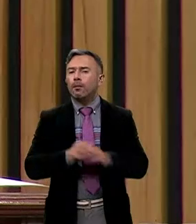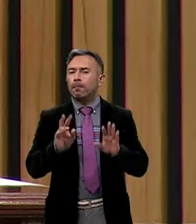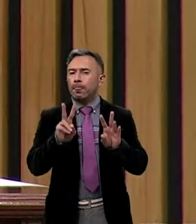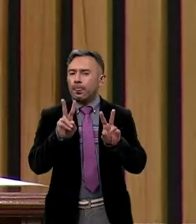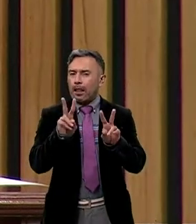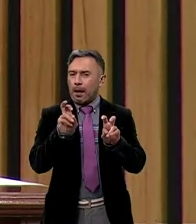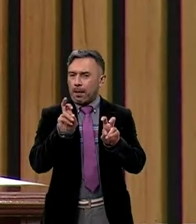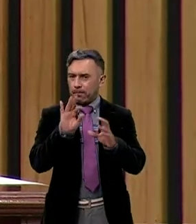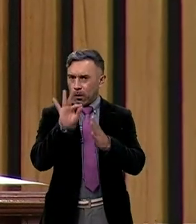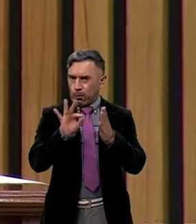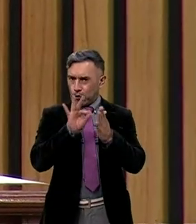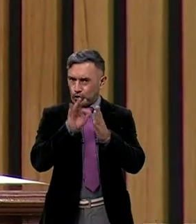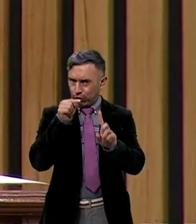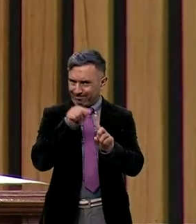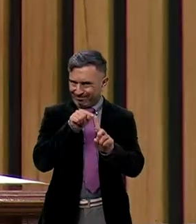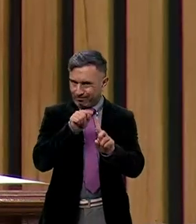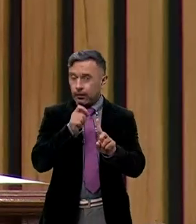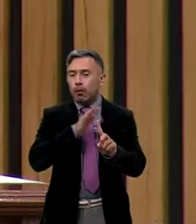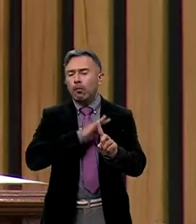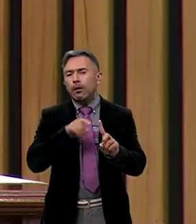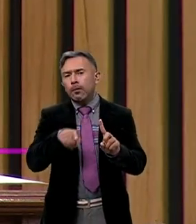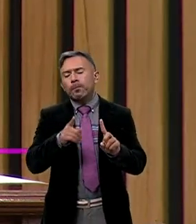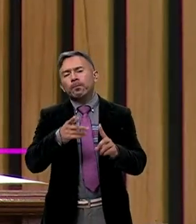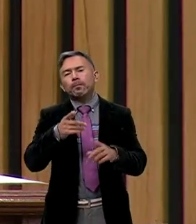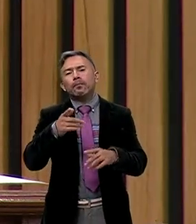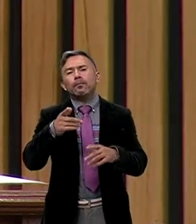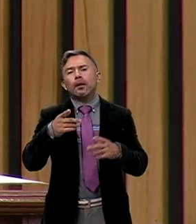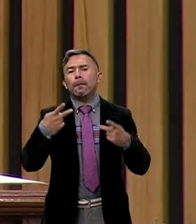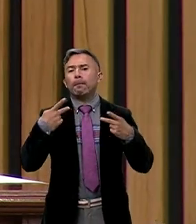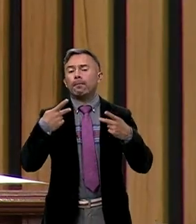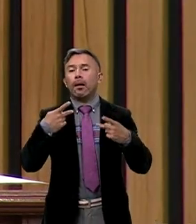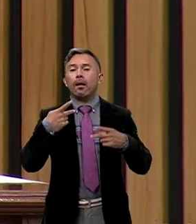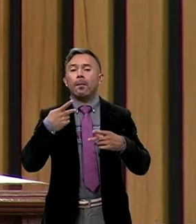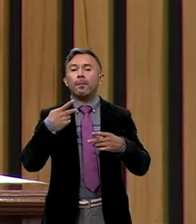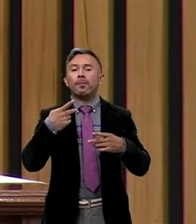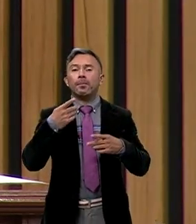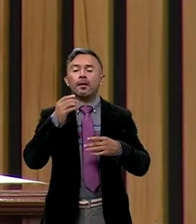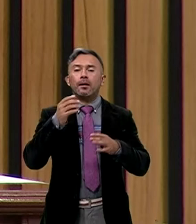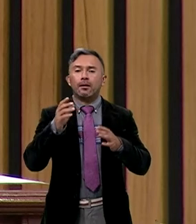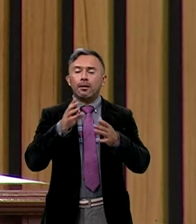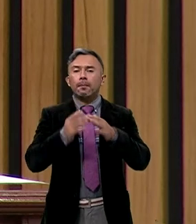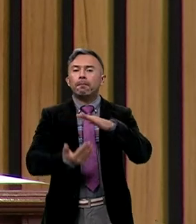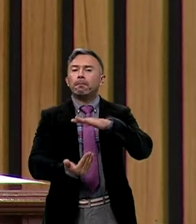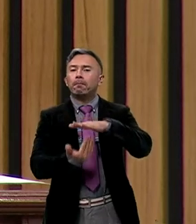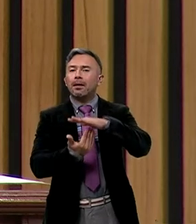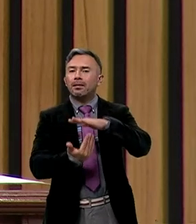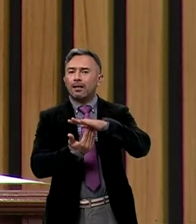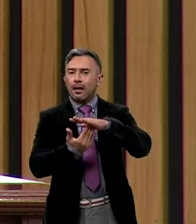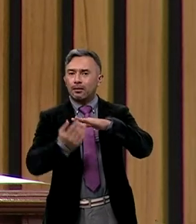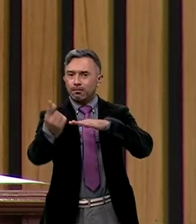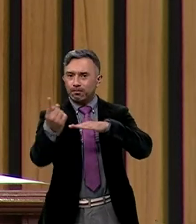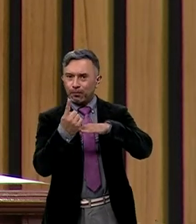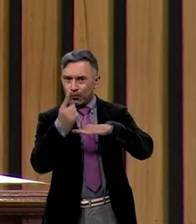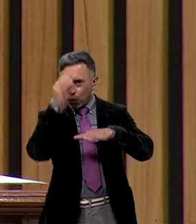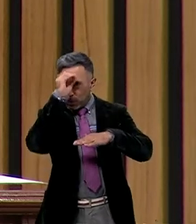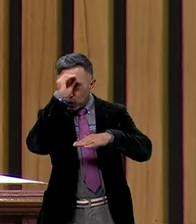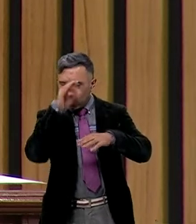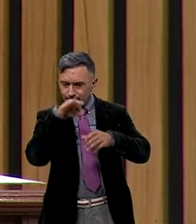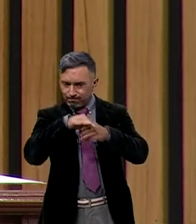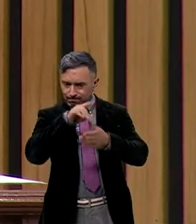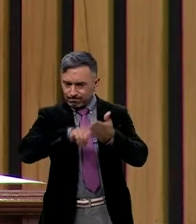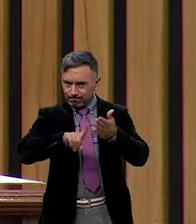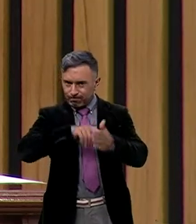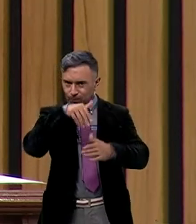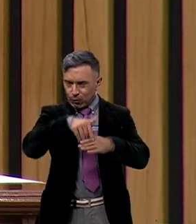agradecimiento a las y los funcionarios quienes integraron las mesas receptoras como lo hice al inicio